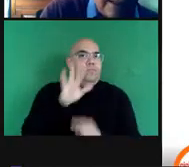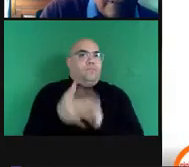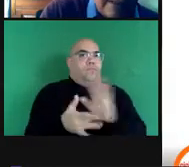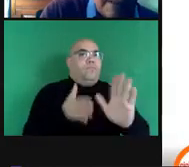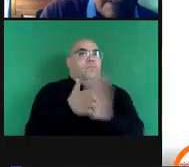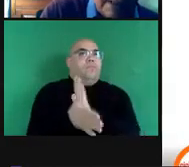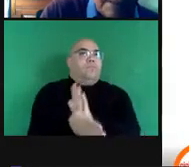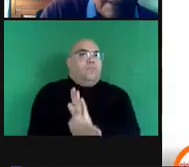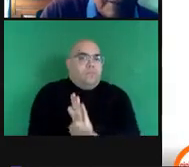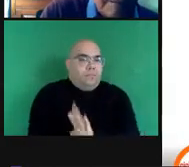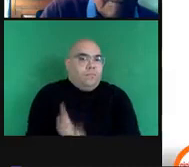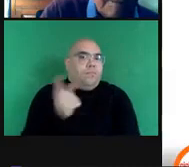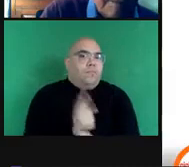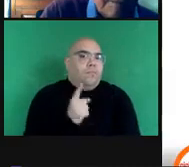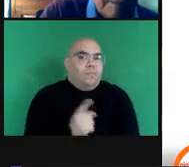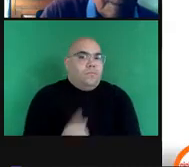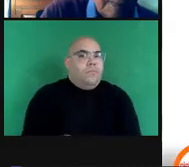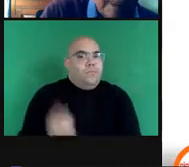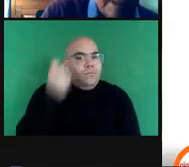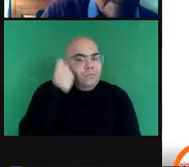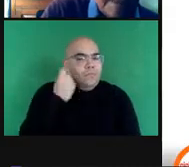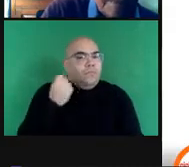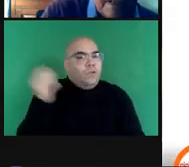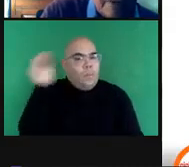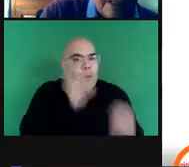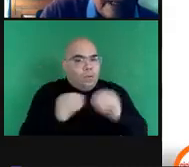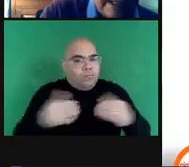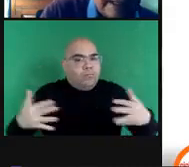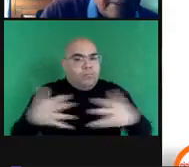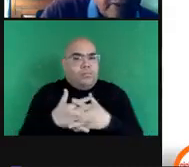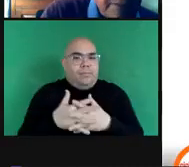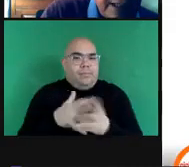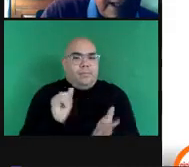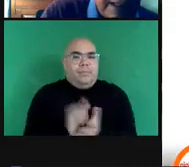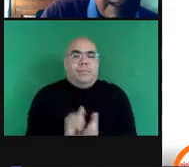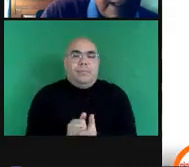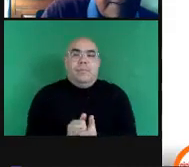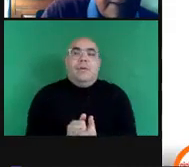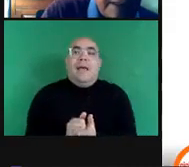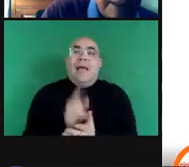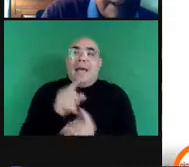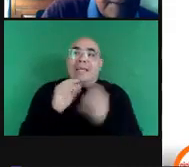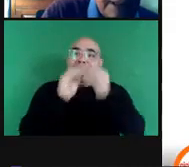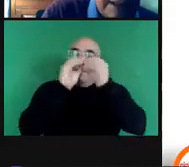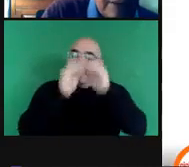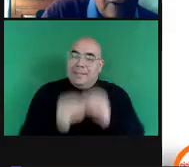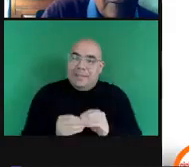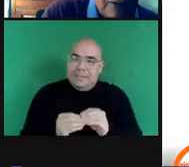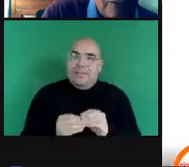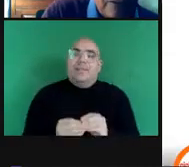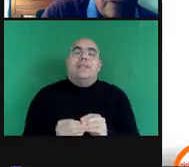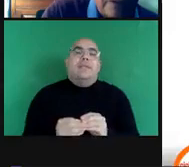significa una falta de respeto. ¿Sí? Entonces, en esta forma, el grafiti es